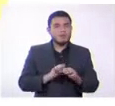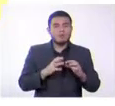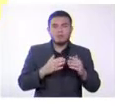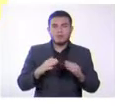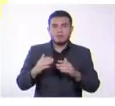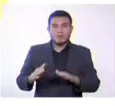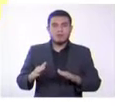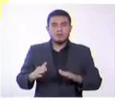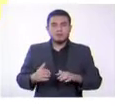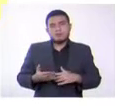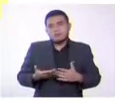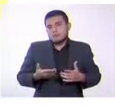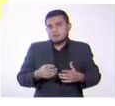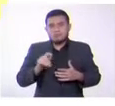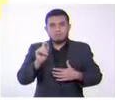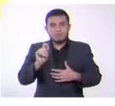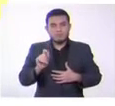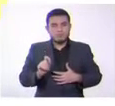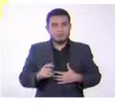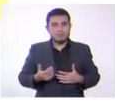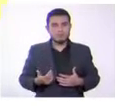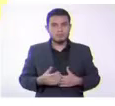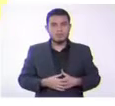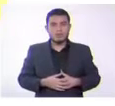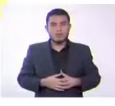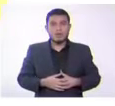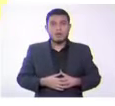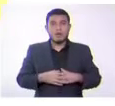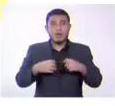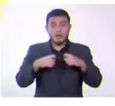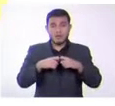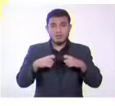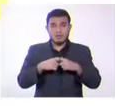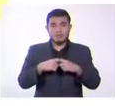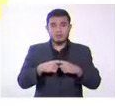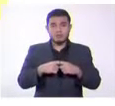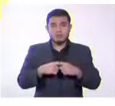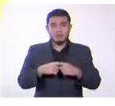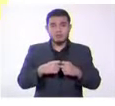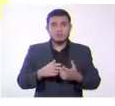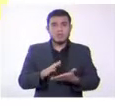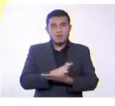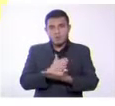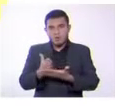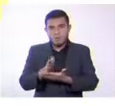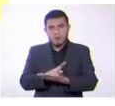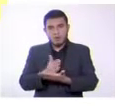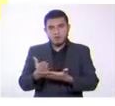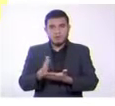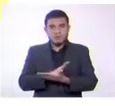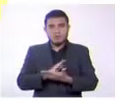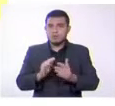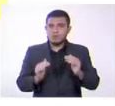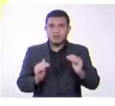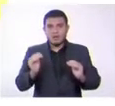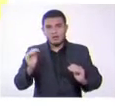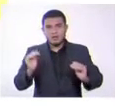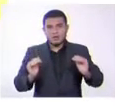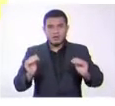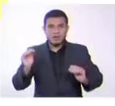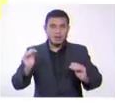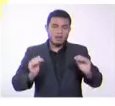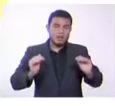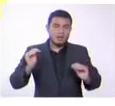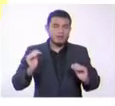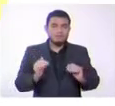diferentes elementos, y los electrones se comparten de forma no equitativa